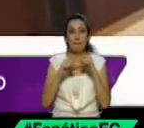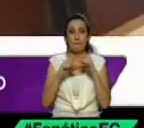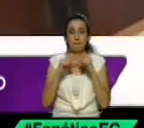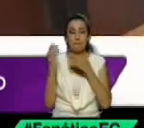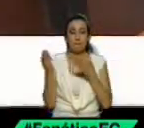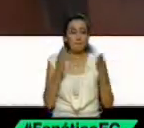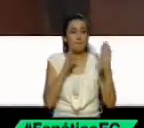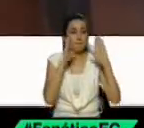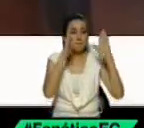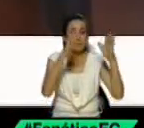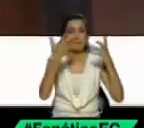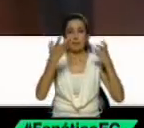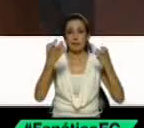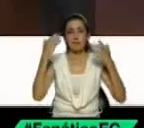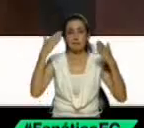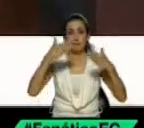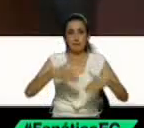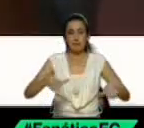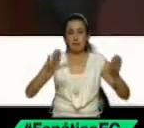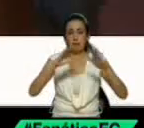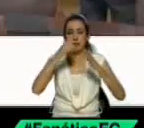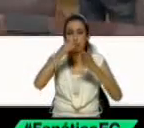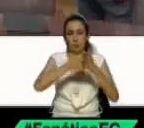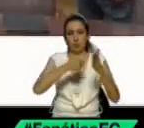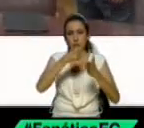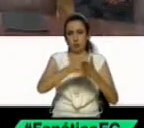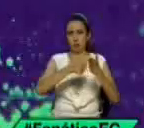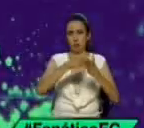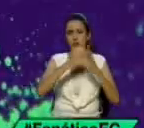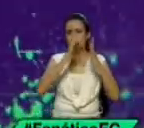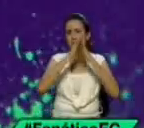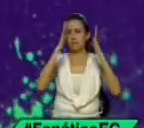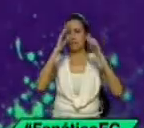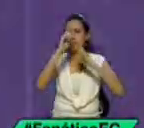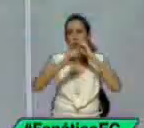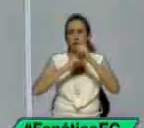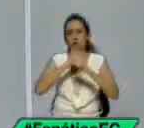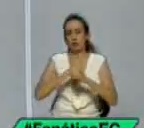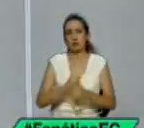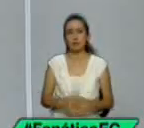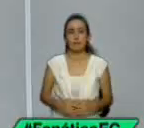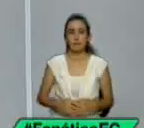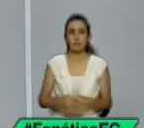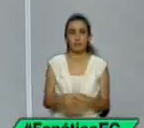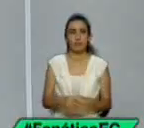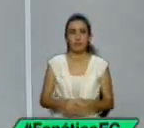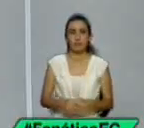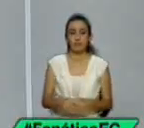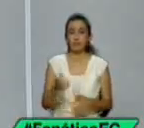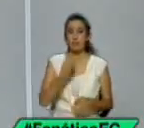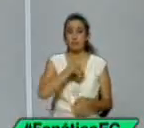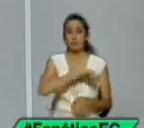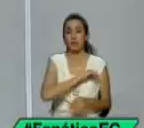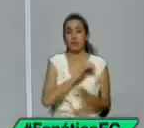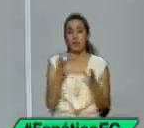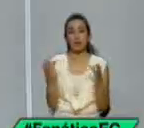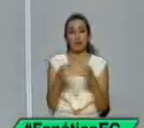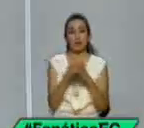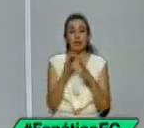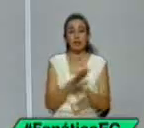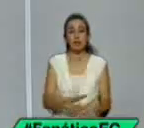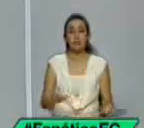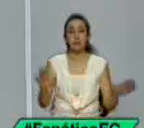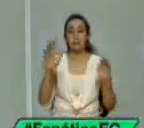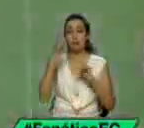a donde quiero estar y quiero aquí luchar muchos años. De España nos vamos hasta México rápidamente